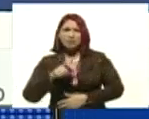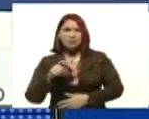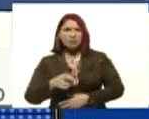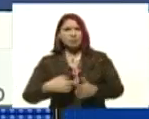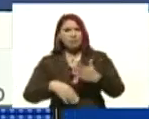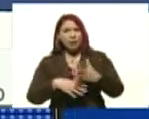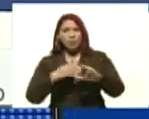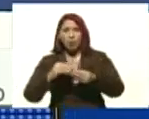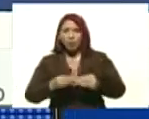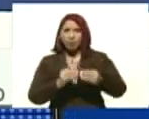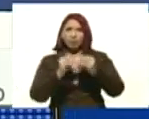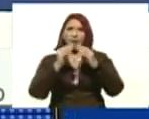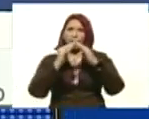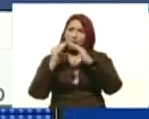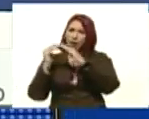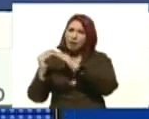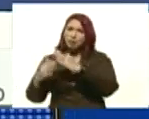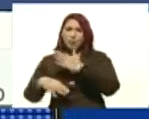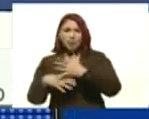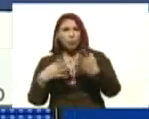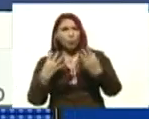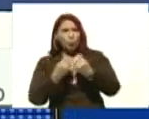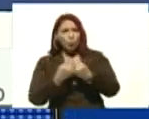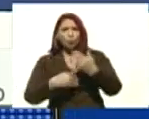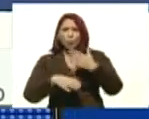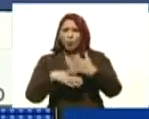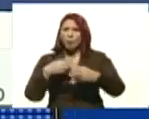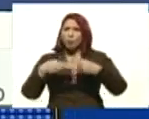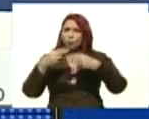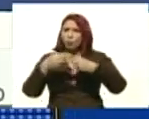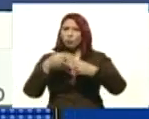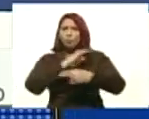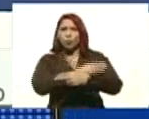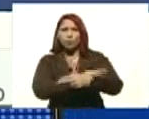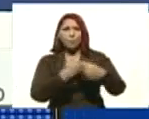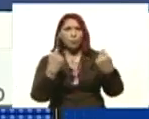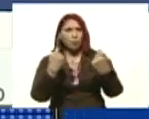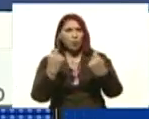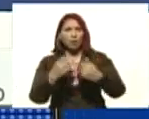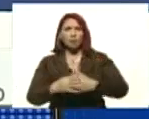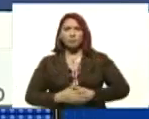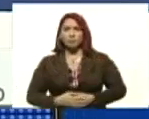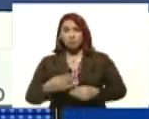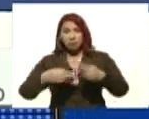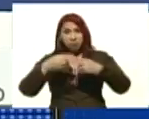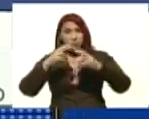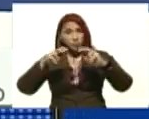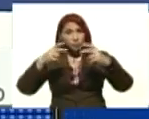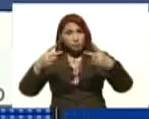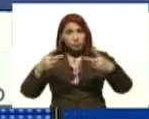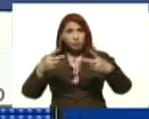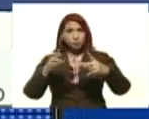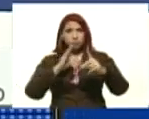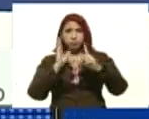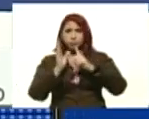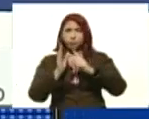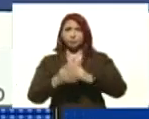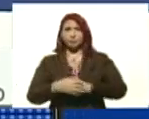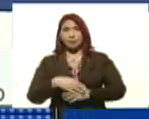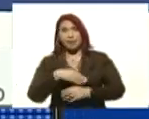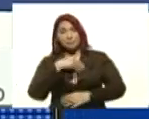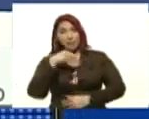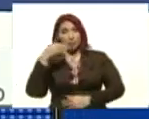Vamos a arreglarte la casa. Vamos juntos. Vamos a construir poder popular. Construir la nueva hegemonía cultural,